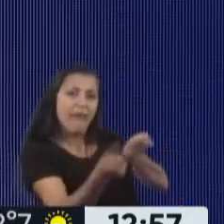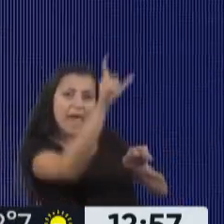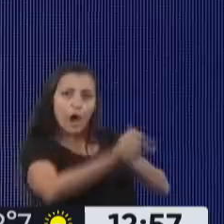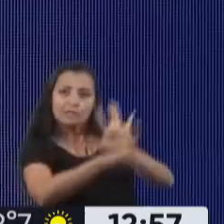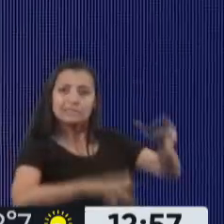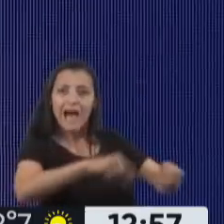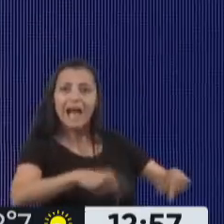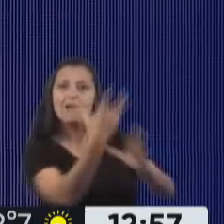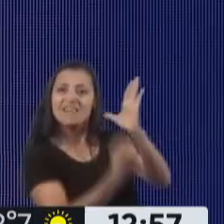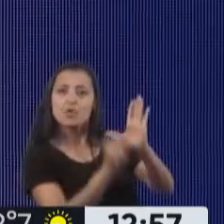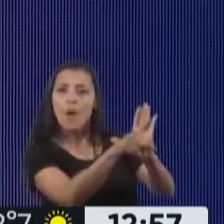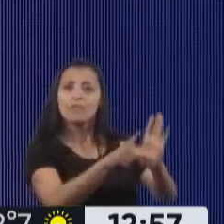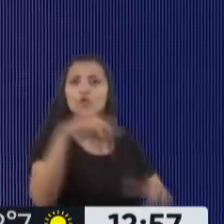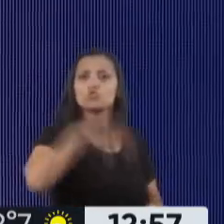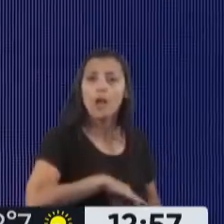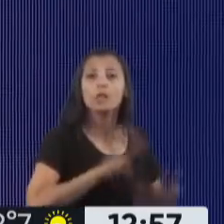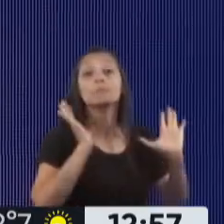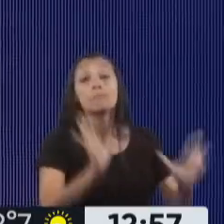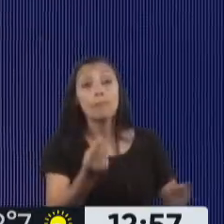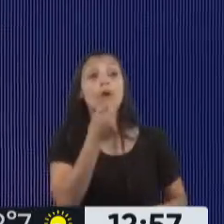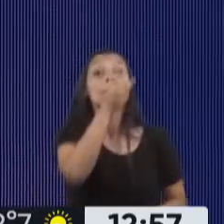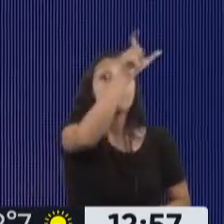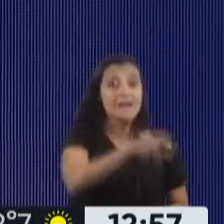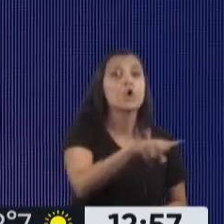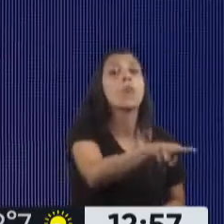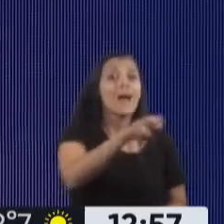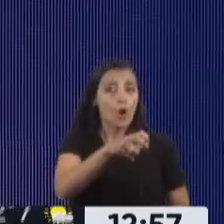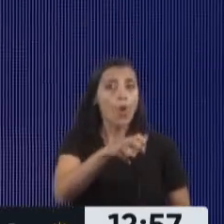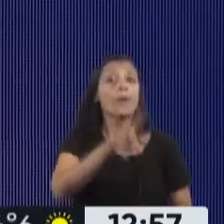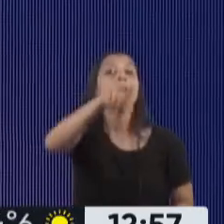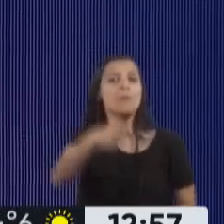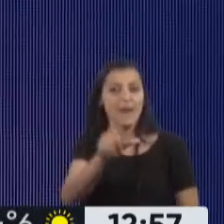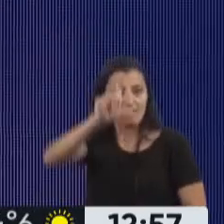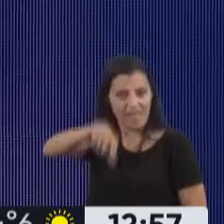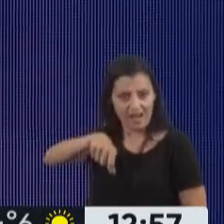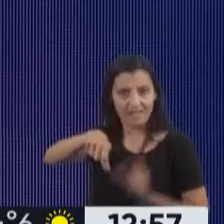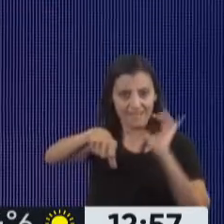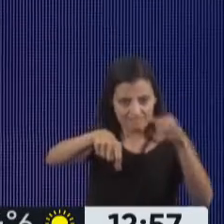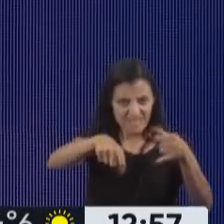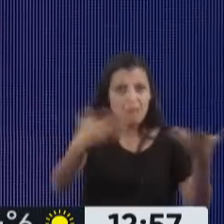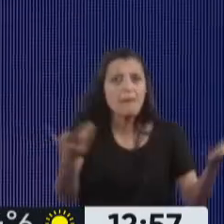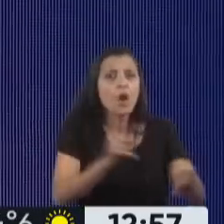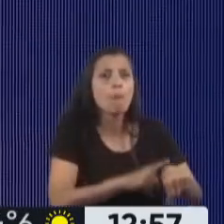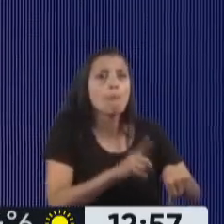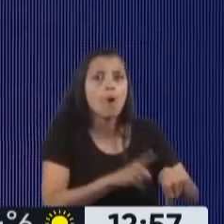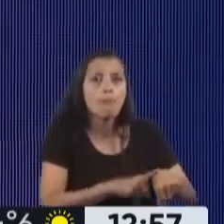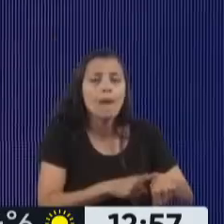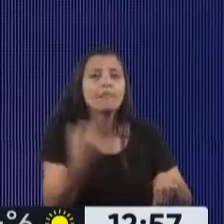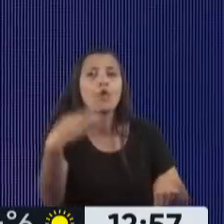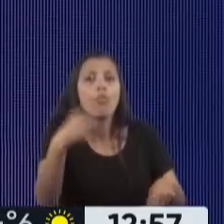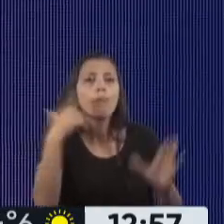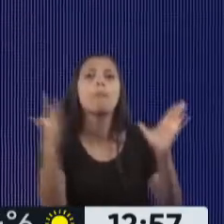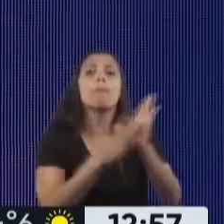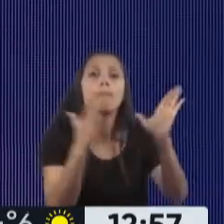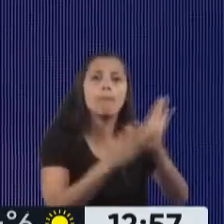porque básicamente, si bien cobraban con una tarjeta, al momento que tenían que dejar la constancia